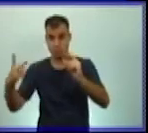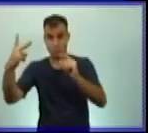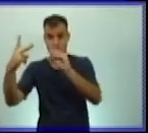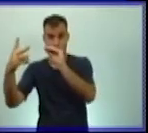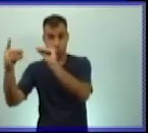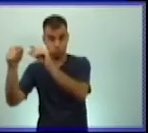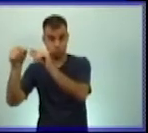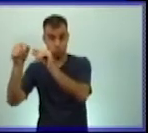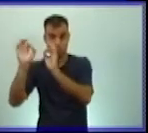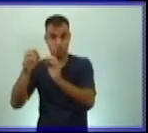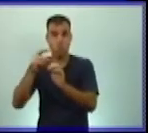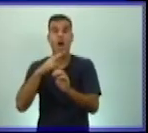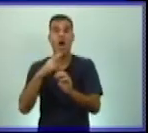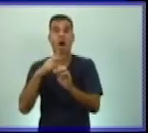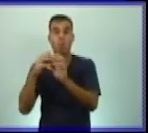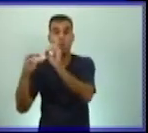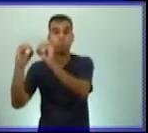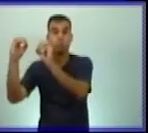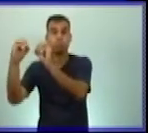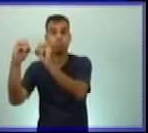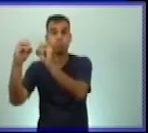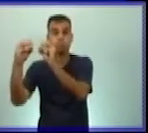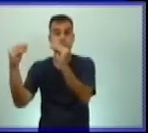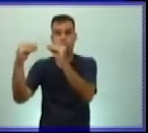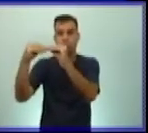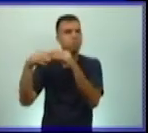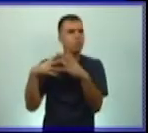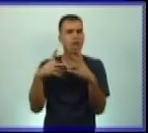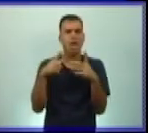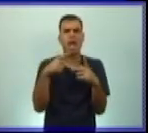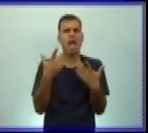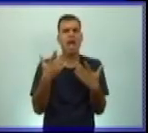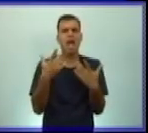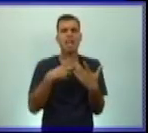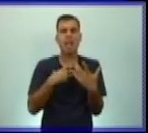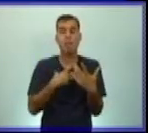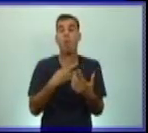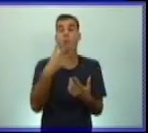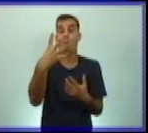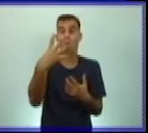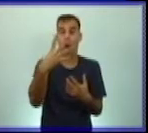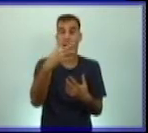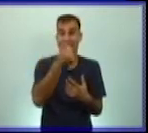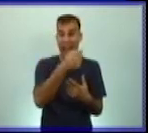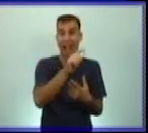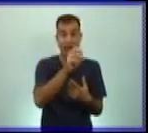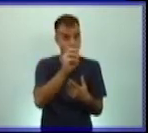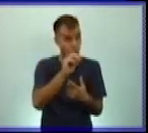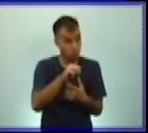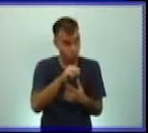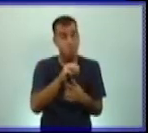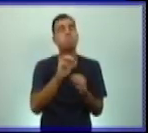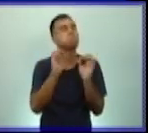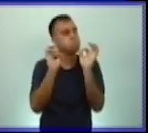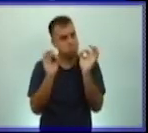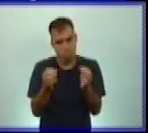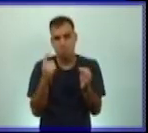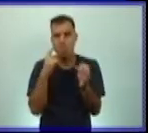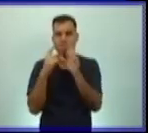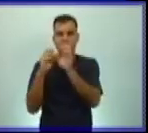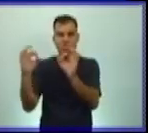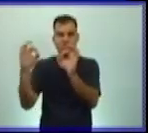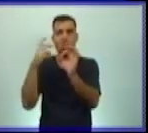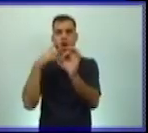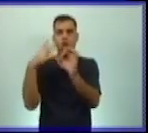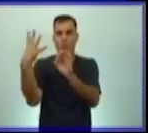producen, ¿qué tenemos? Fíjense que tenemos 4 átomos de hidrógeno también y 2 átomos